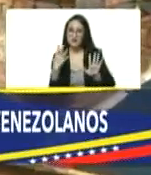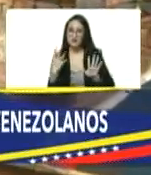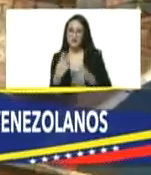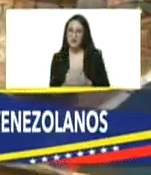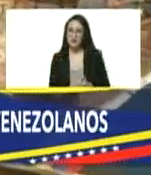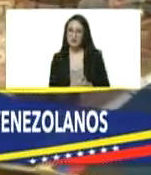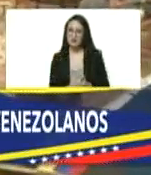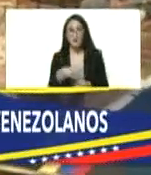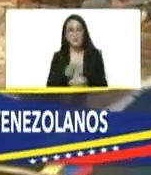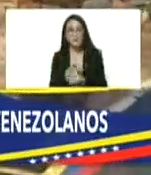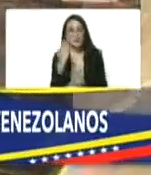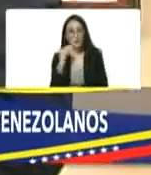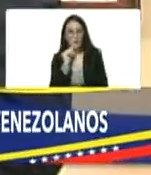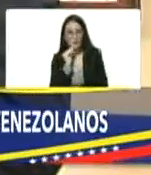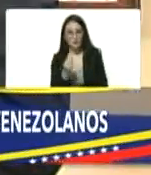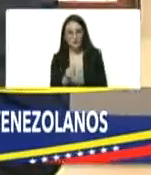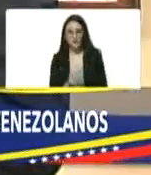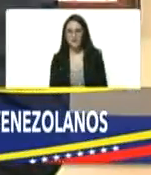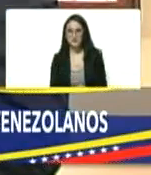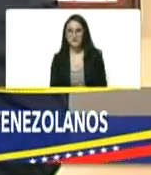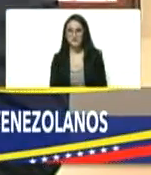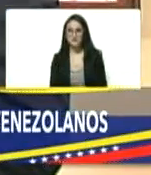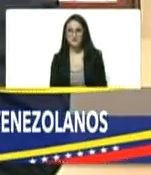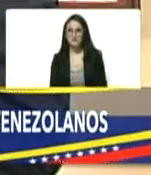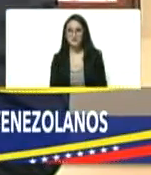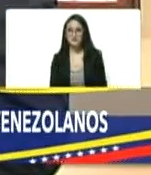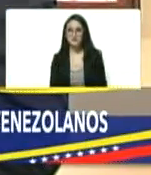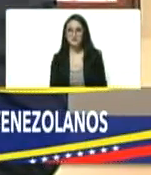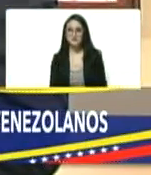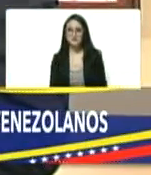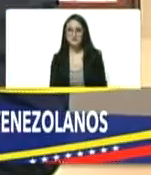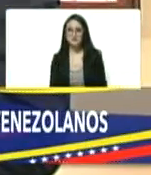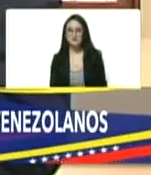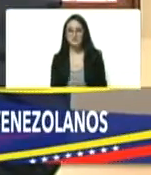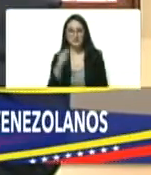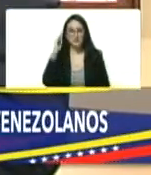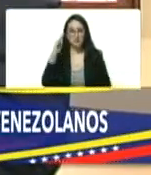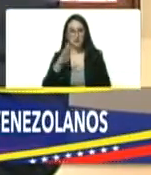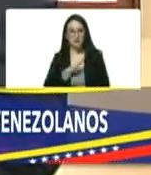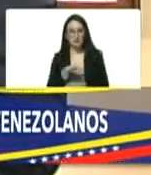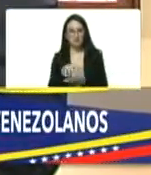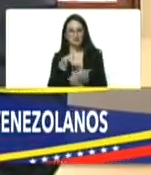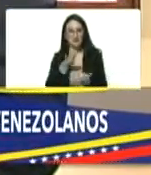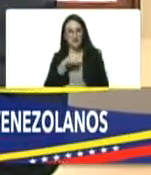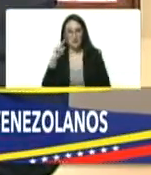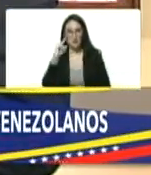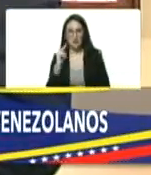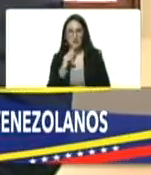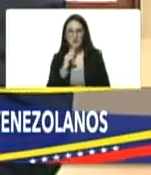en su primera juventud fue soldado del ejército de Bolívar.